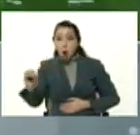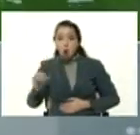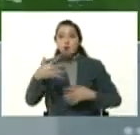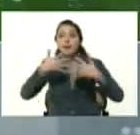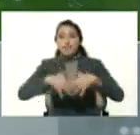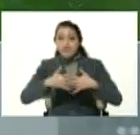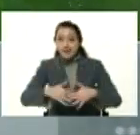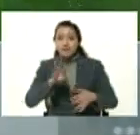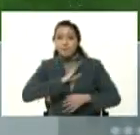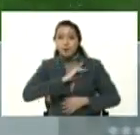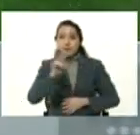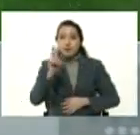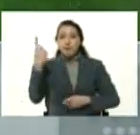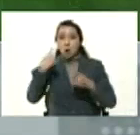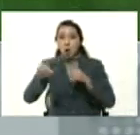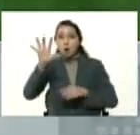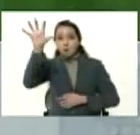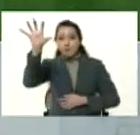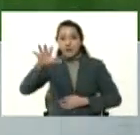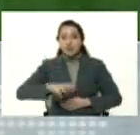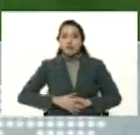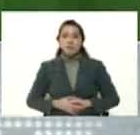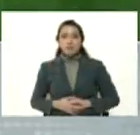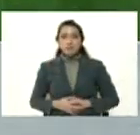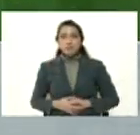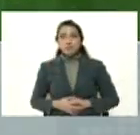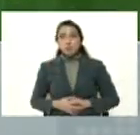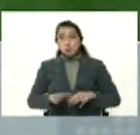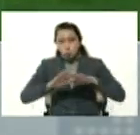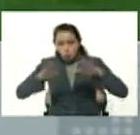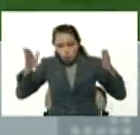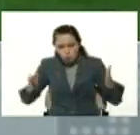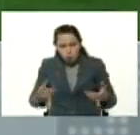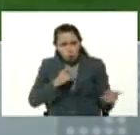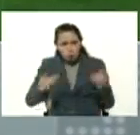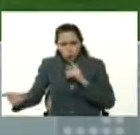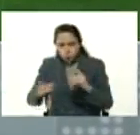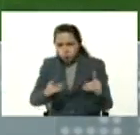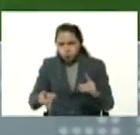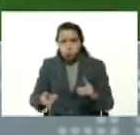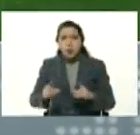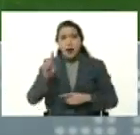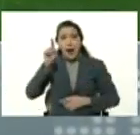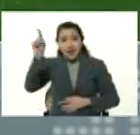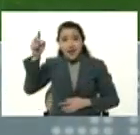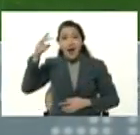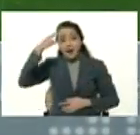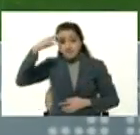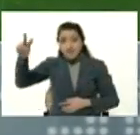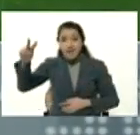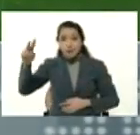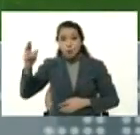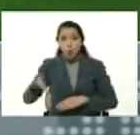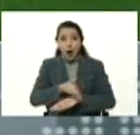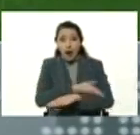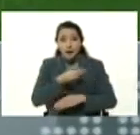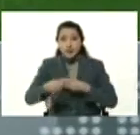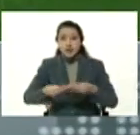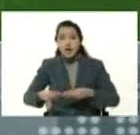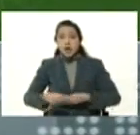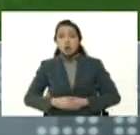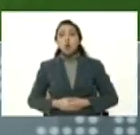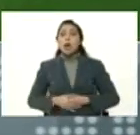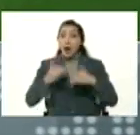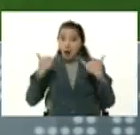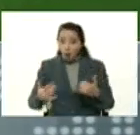y hay una mesa de diálogo y negociación instalada en México, que se haga